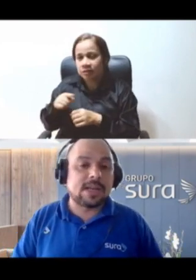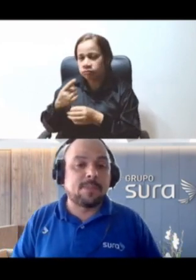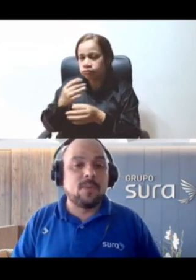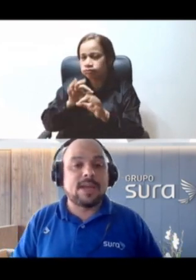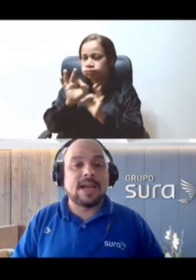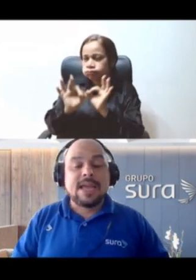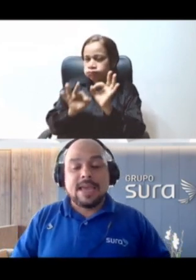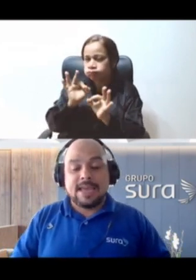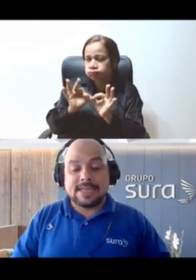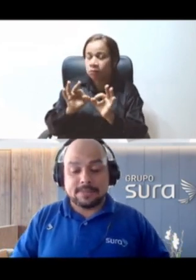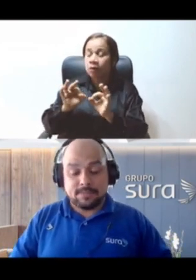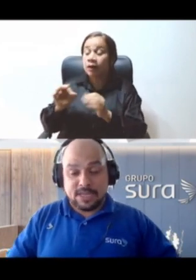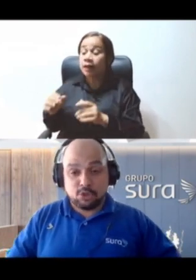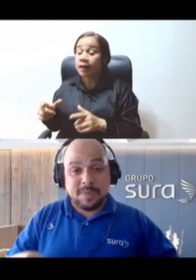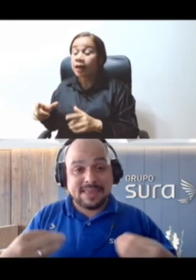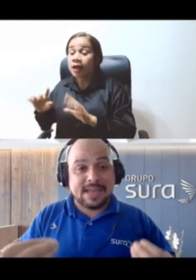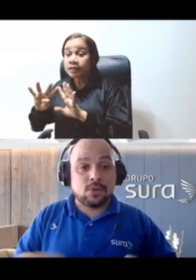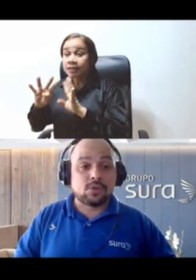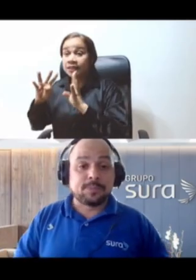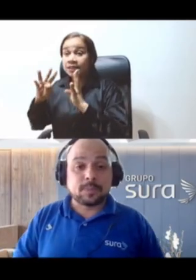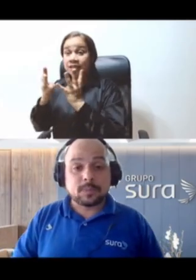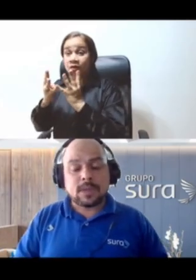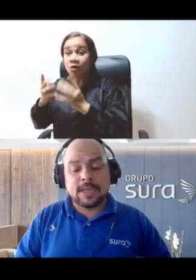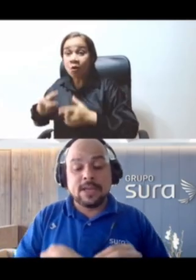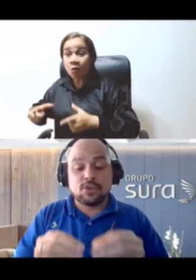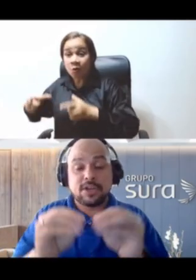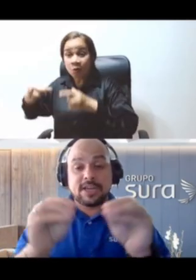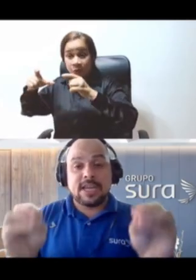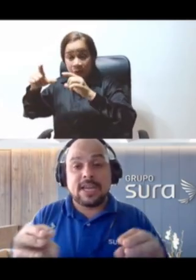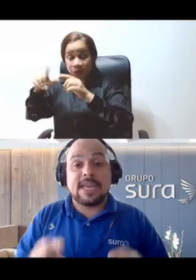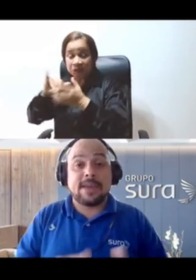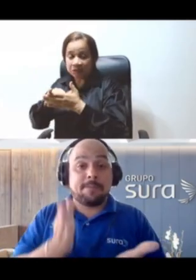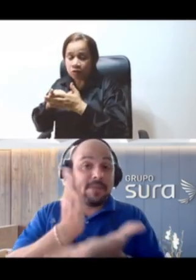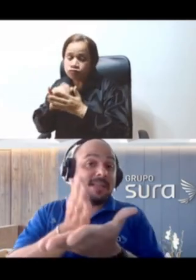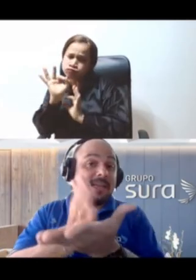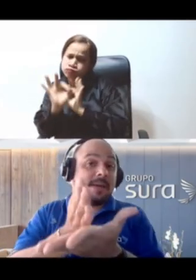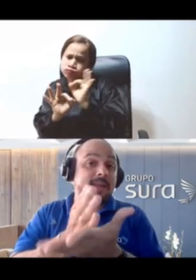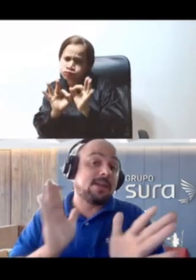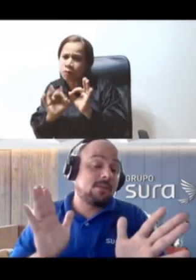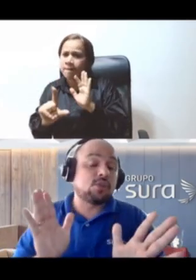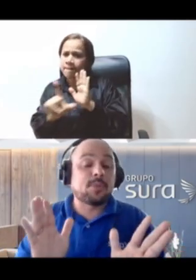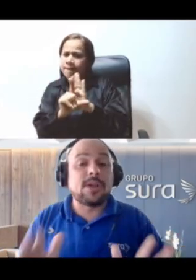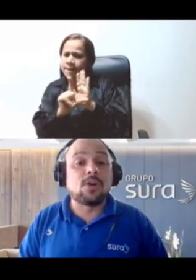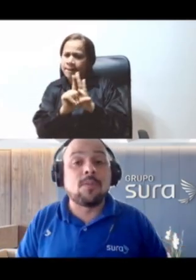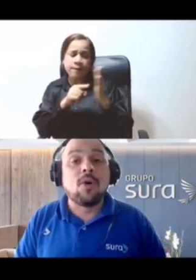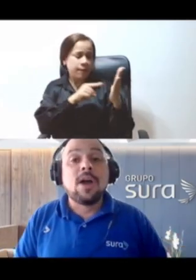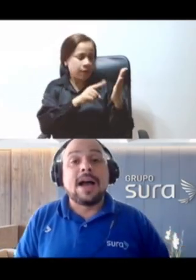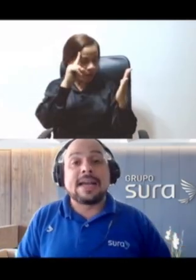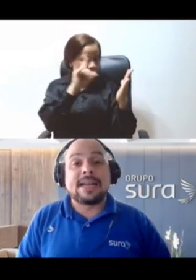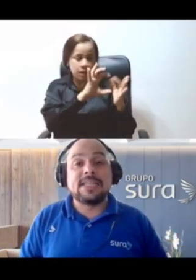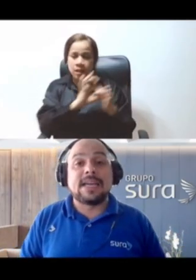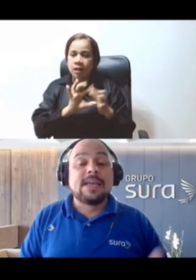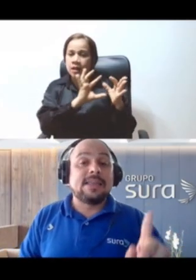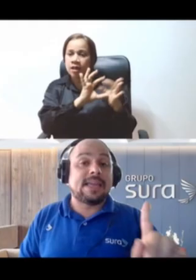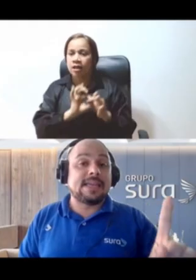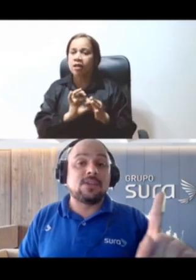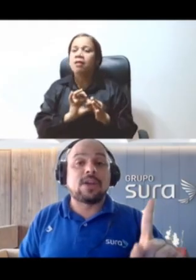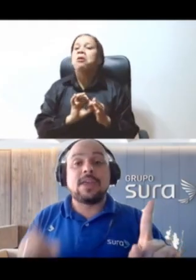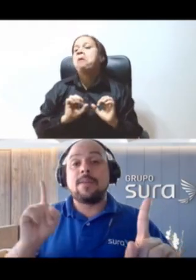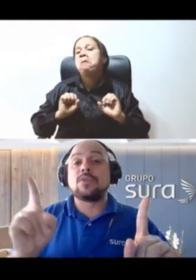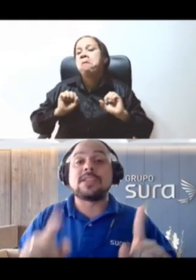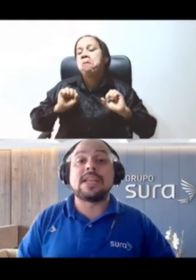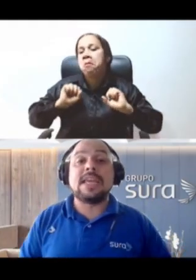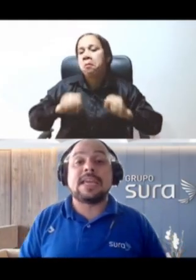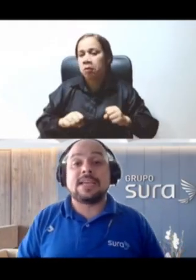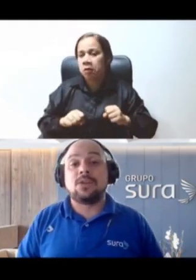del Congreso de la República, esos mandatos que nos rigen y que prácticamente nos ponen como a rayita de